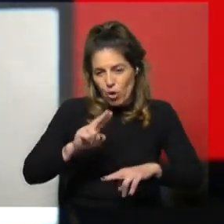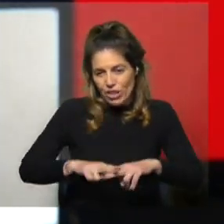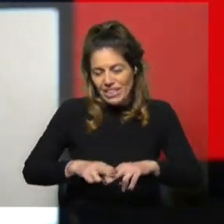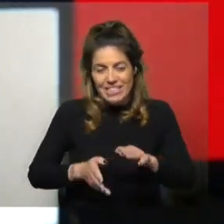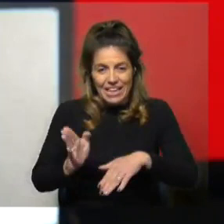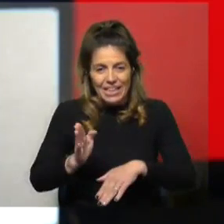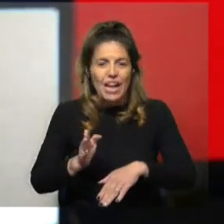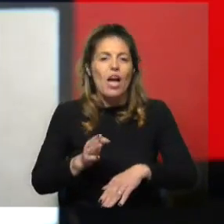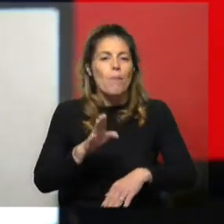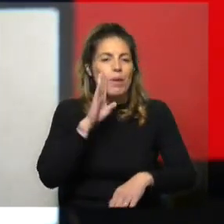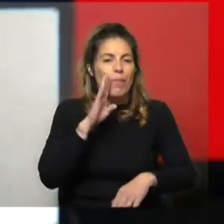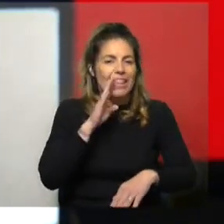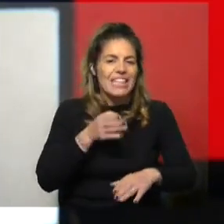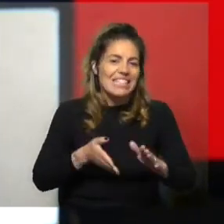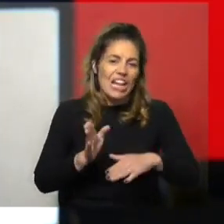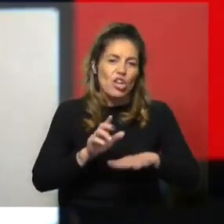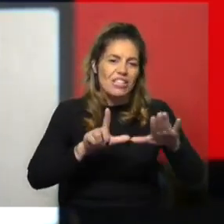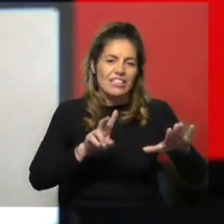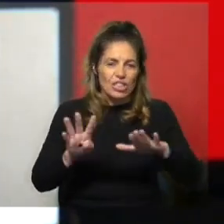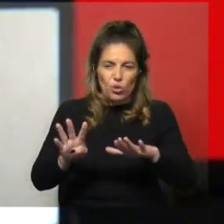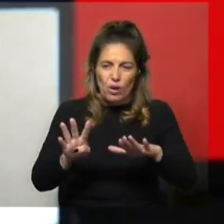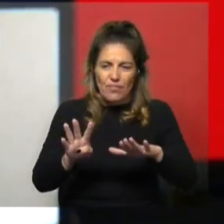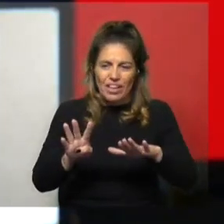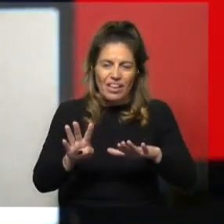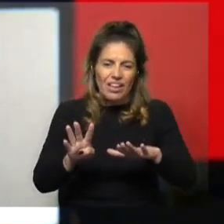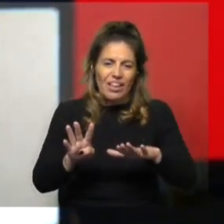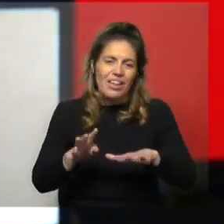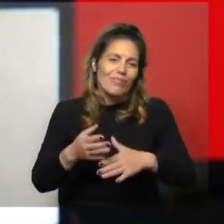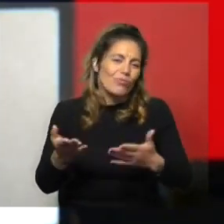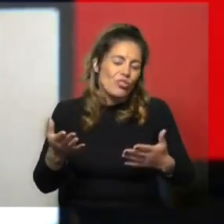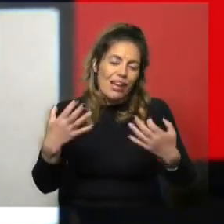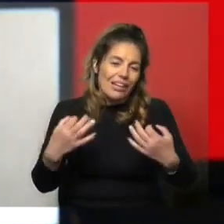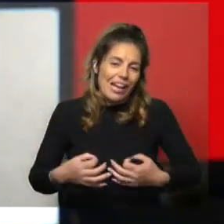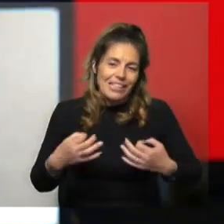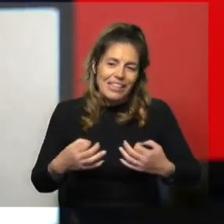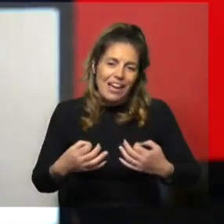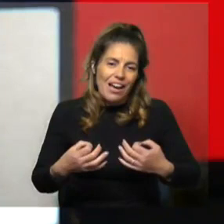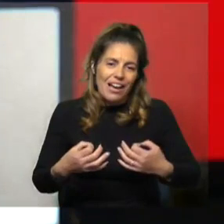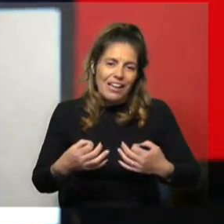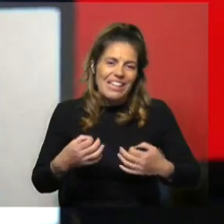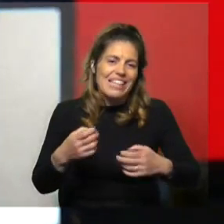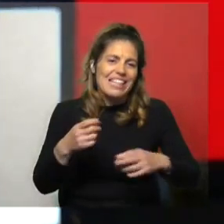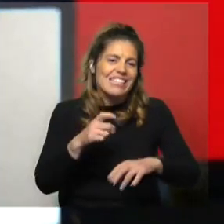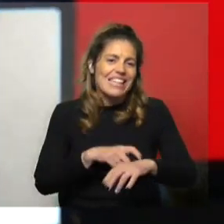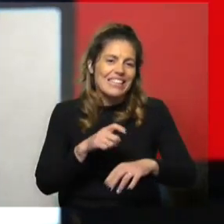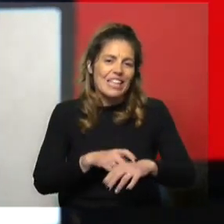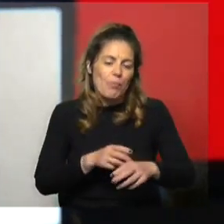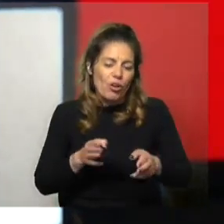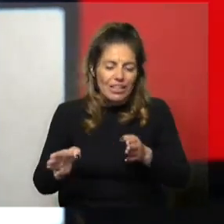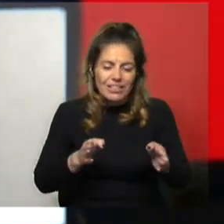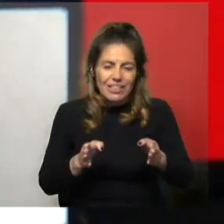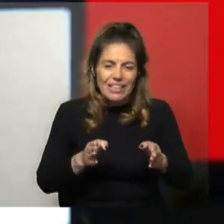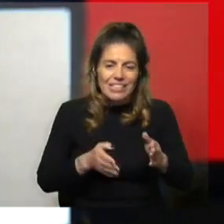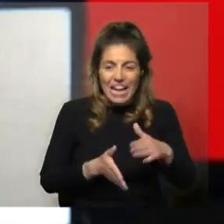el 79 y ya te digo tenía una pena mayor Entonces en realidad ese ese tiempo que tuve a mamá entre que salió y